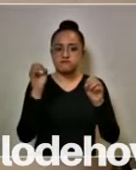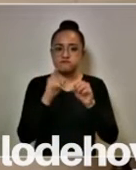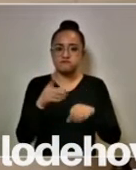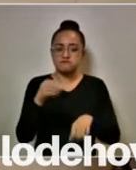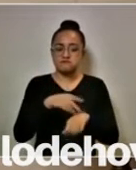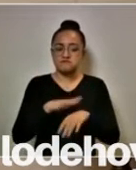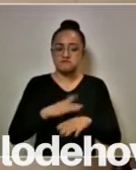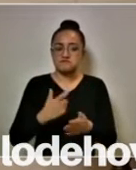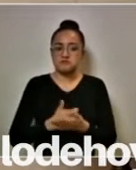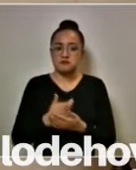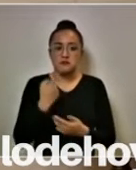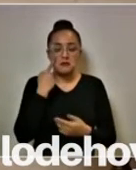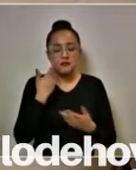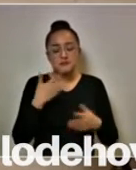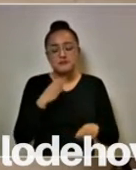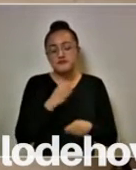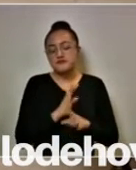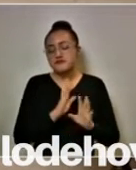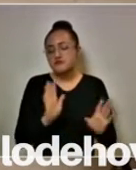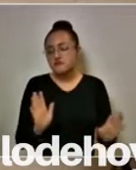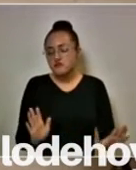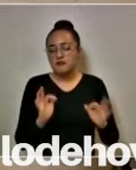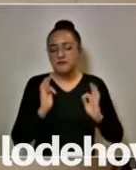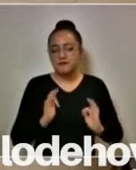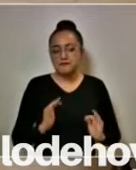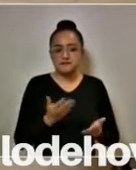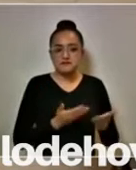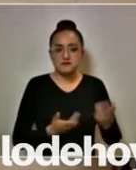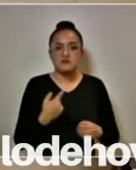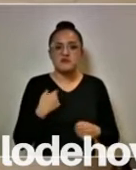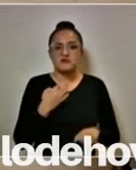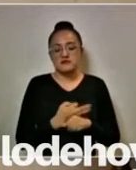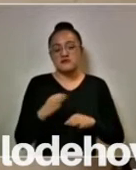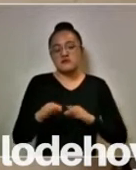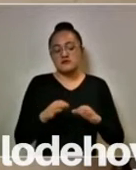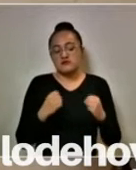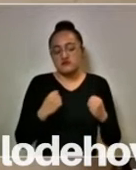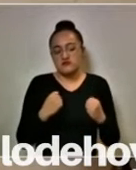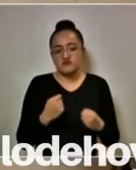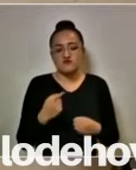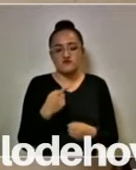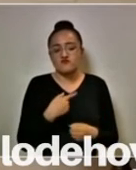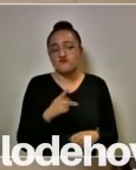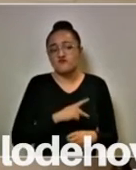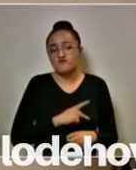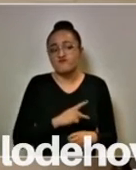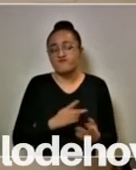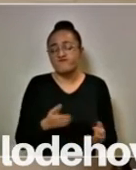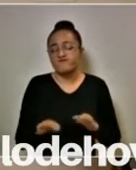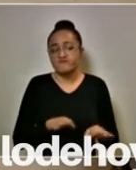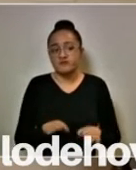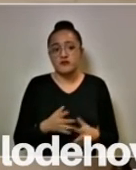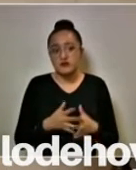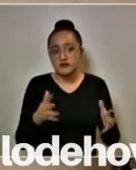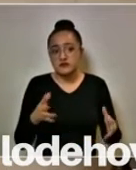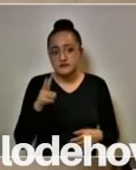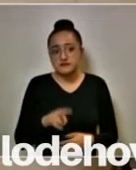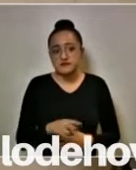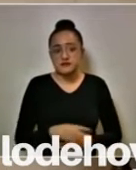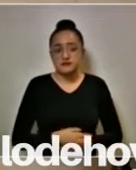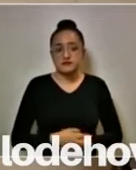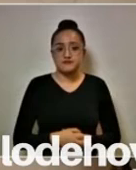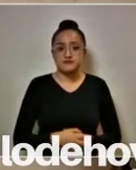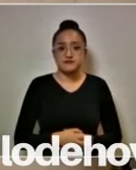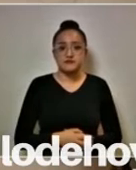instrumento de solución. Es un esfuerzo enorme a nuestras finanzas. Enorme, enorme, enorme,